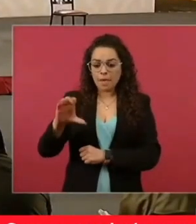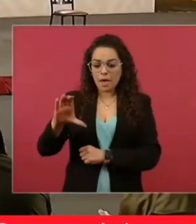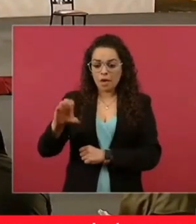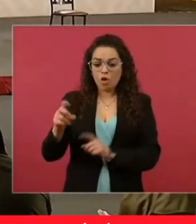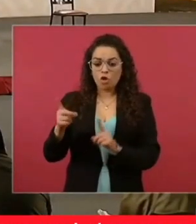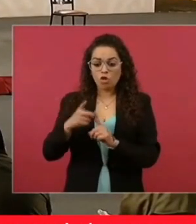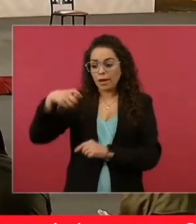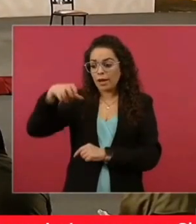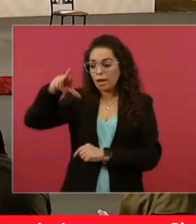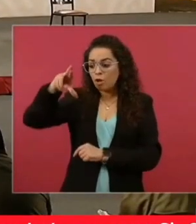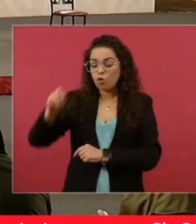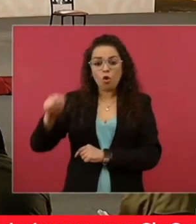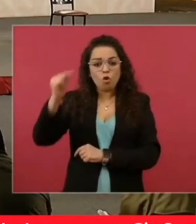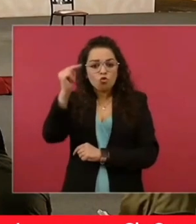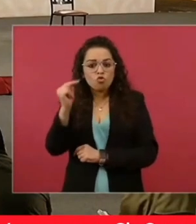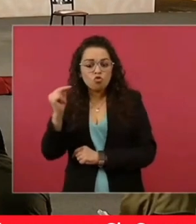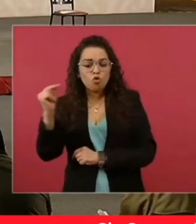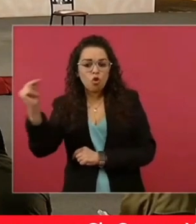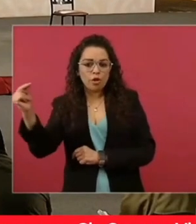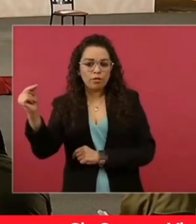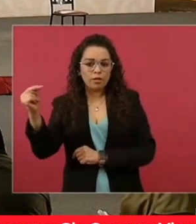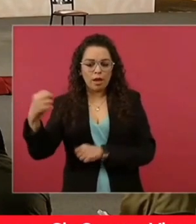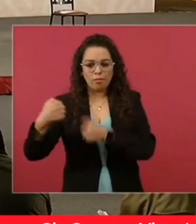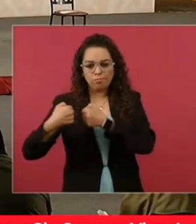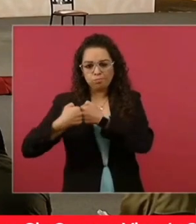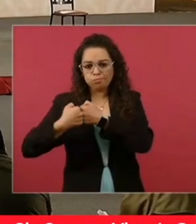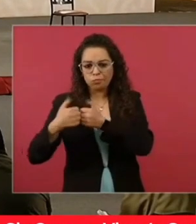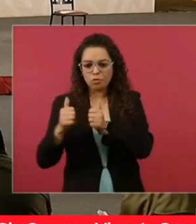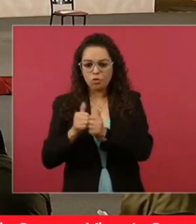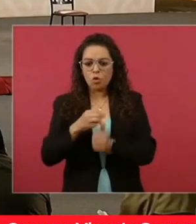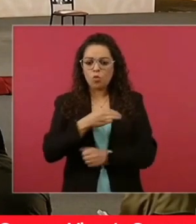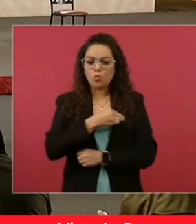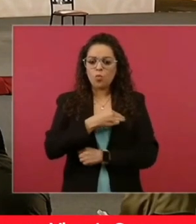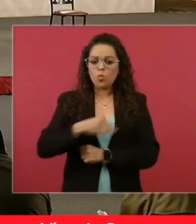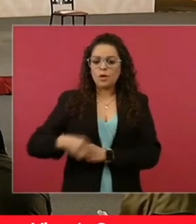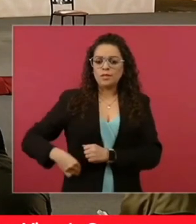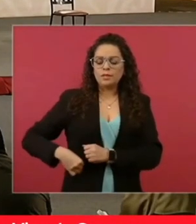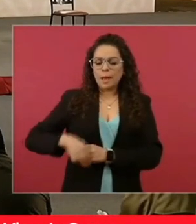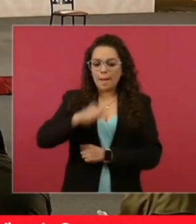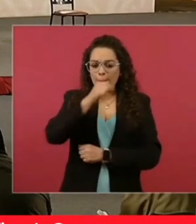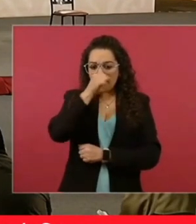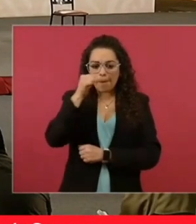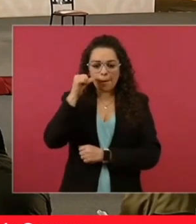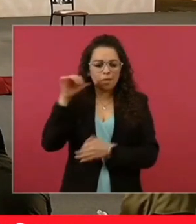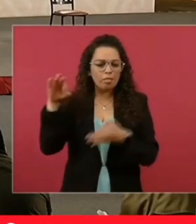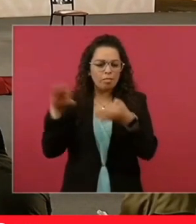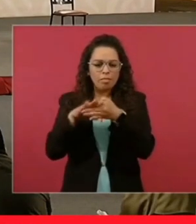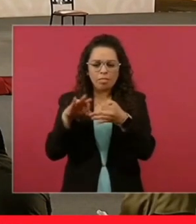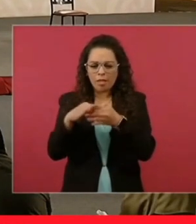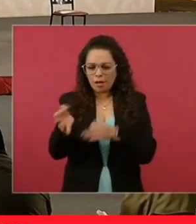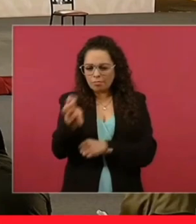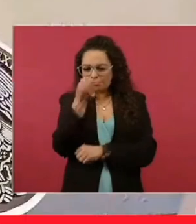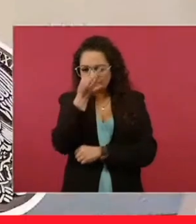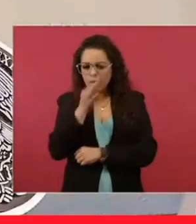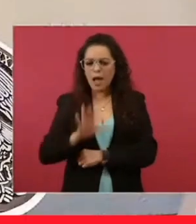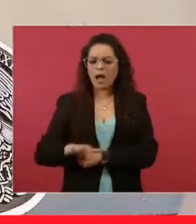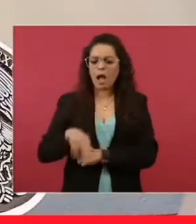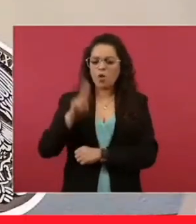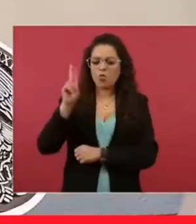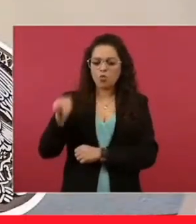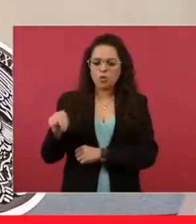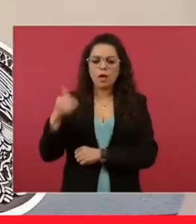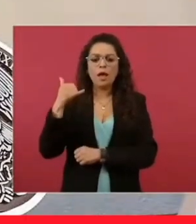el norte de Quintana Roo que se encuentra en el límite del municipio de Benito Juárez donde está Cancún y del municipio de